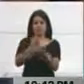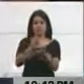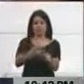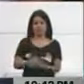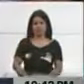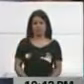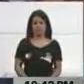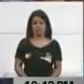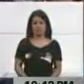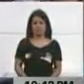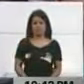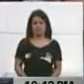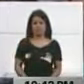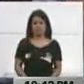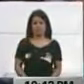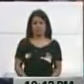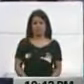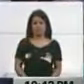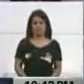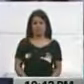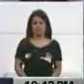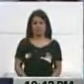Y aquí está, mira, ¿ves?